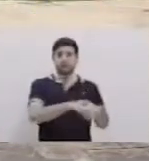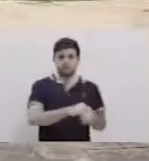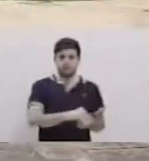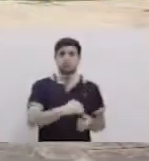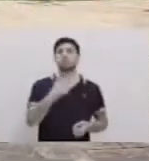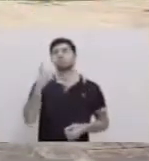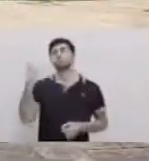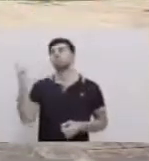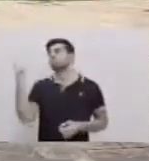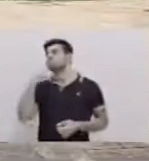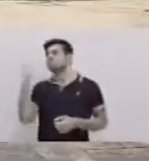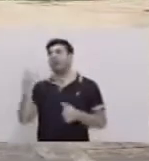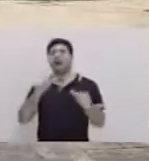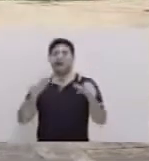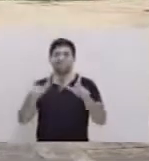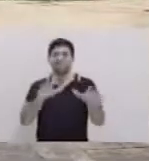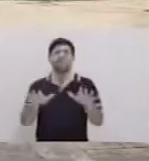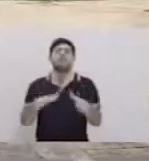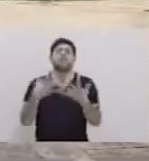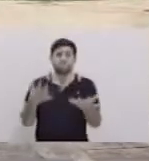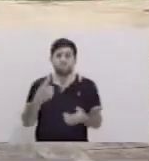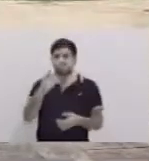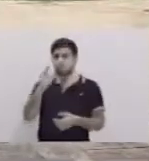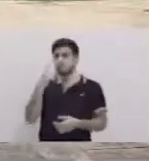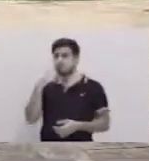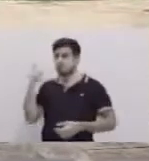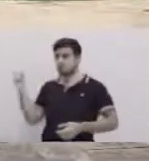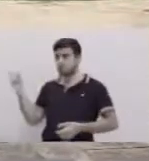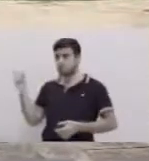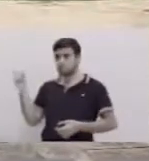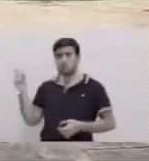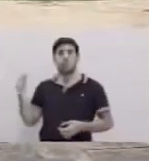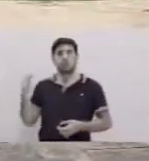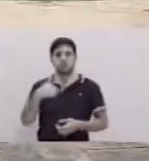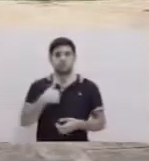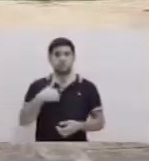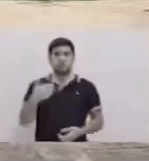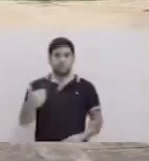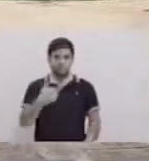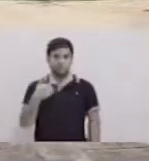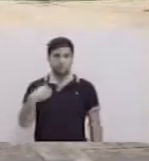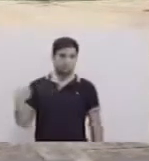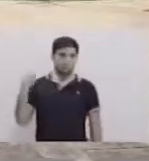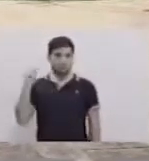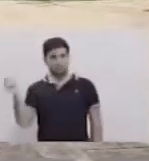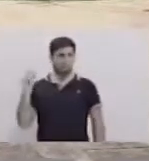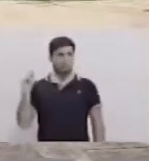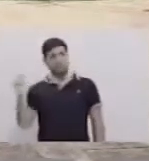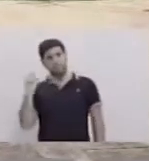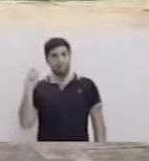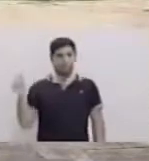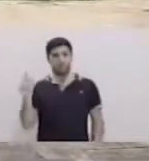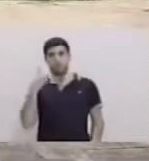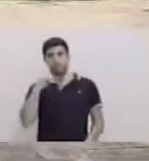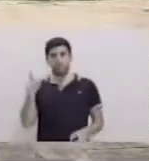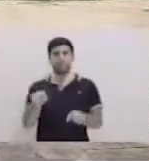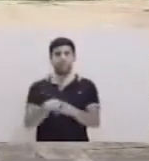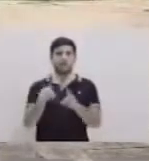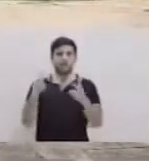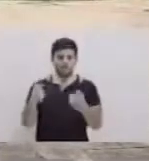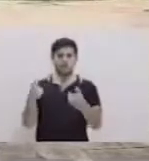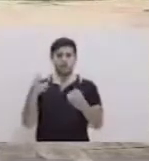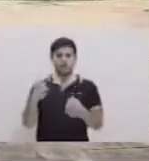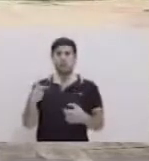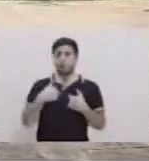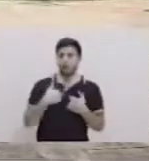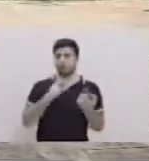va a servir para realizar un calentamiento. Y la actividad dice así: yo tengo un tic, tic, tic. Me fui al